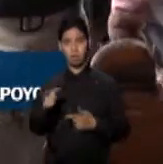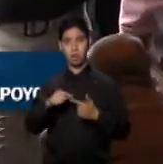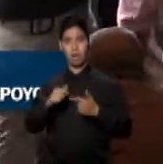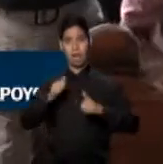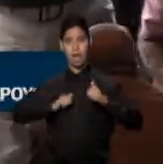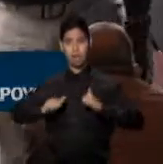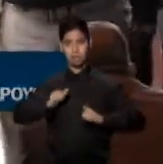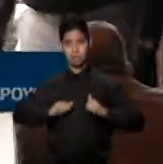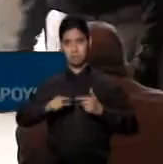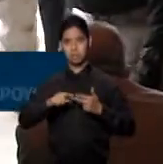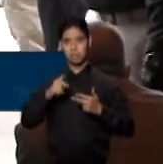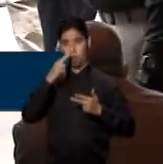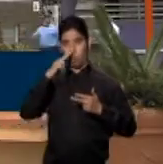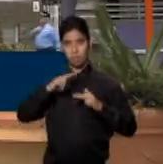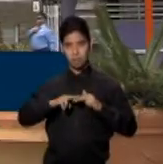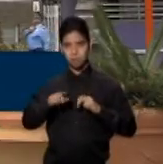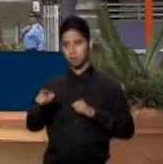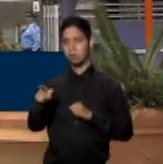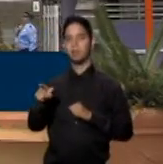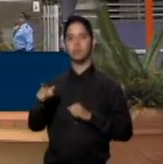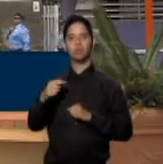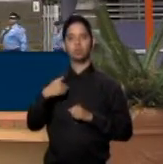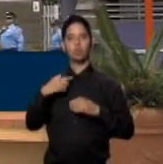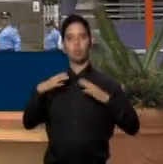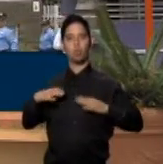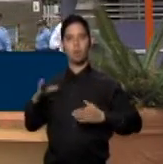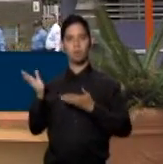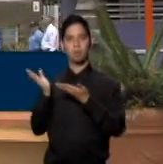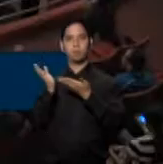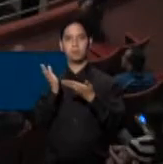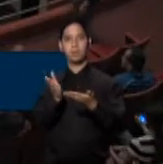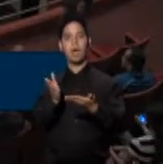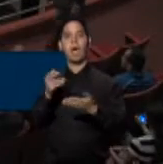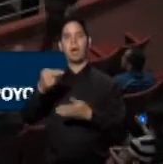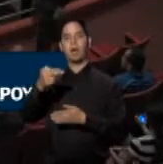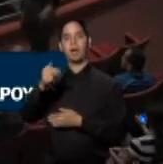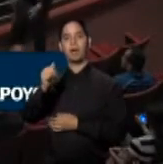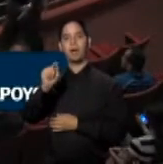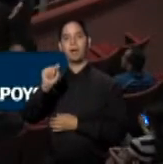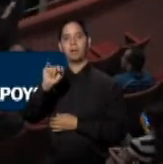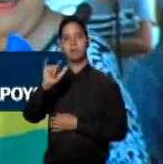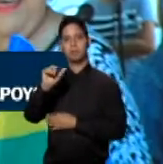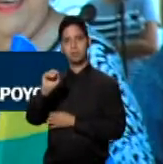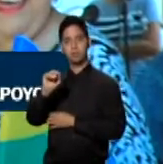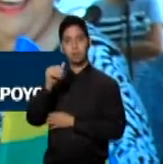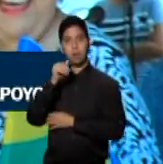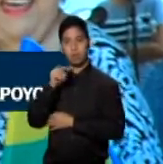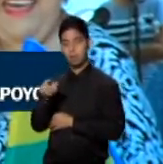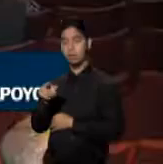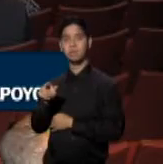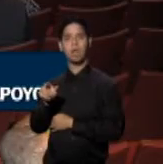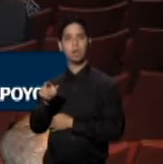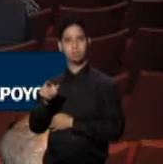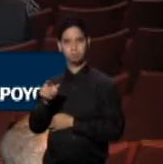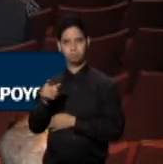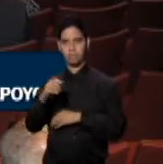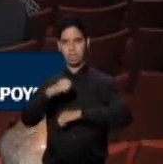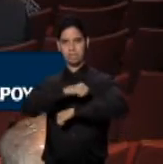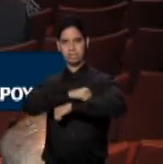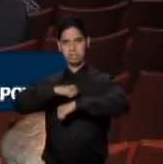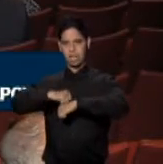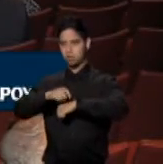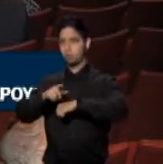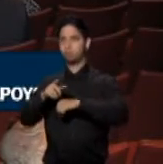fue trasladado al Teatro Municipal de su pueblo natal, Atillo. Subió al escenario con toda una trayectoria. No